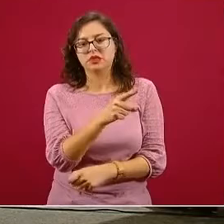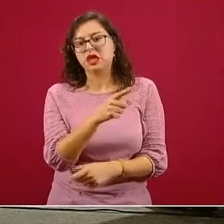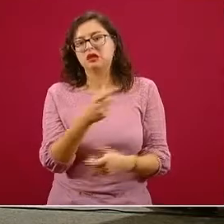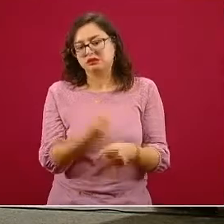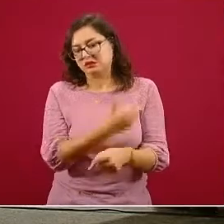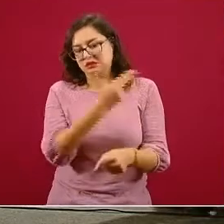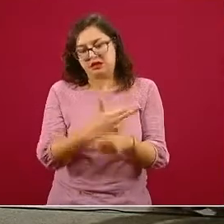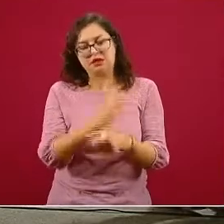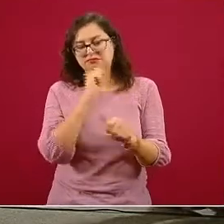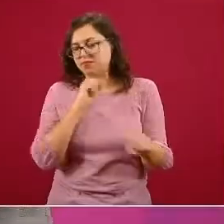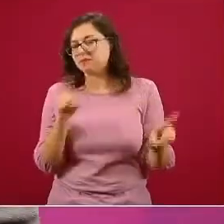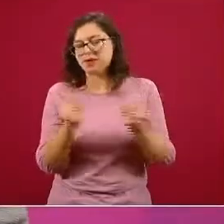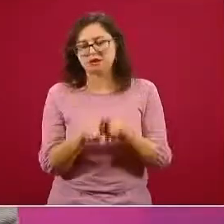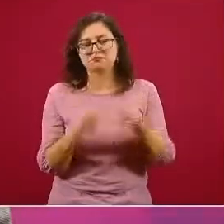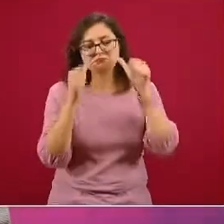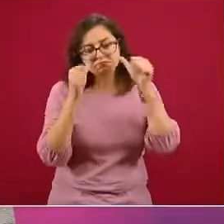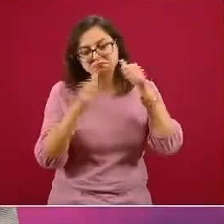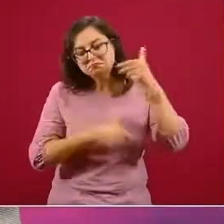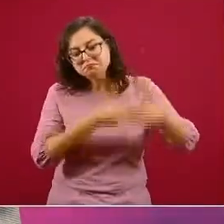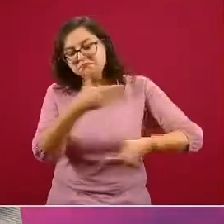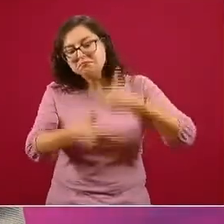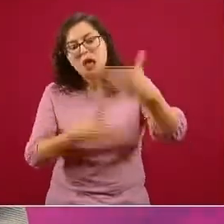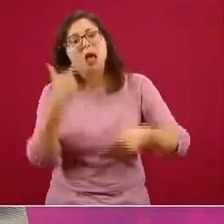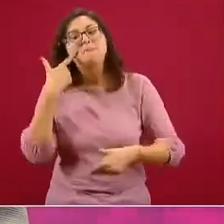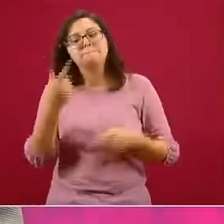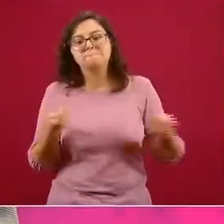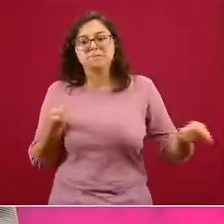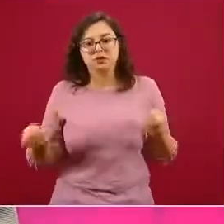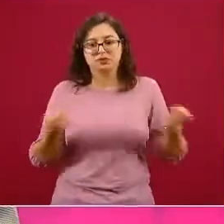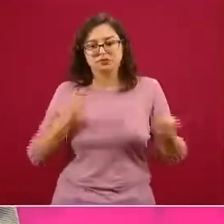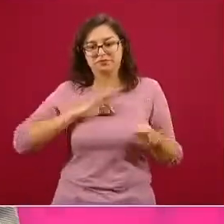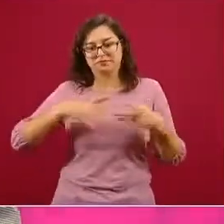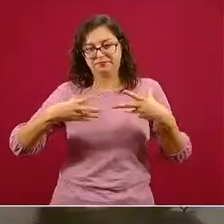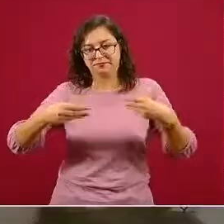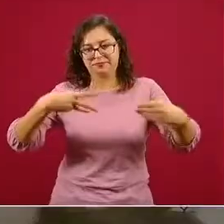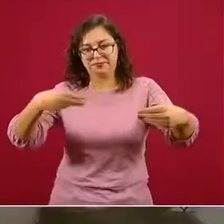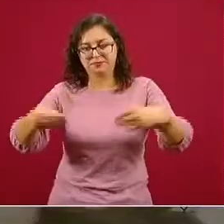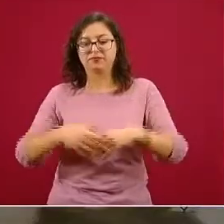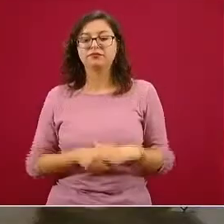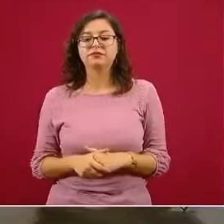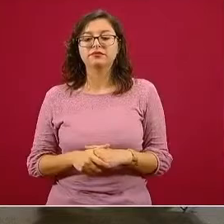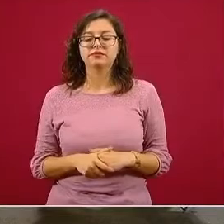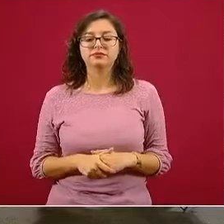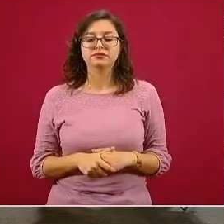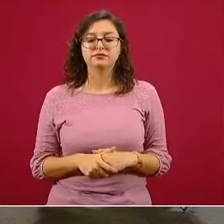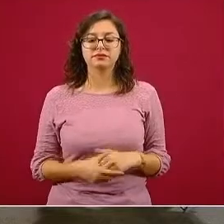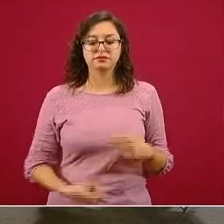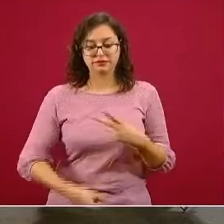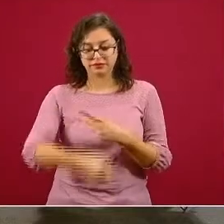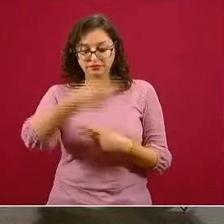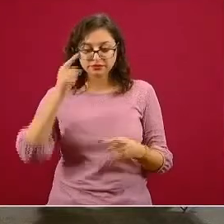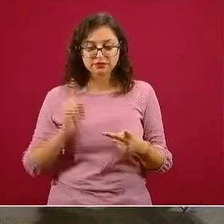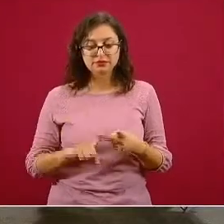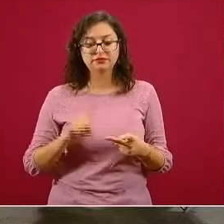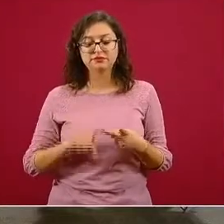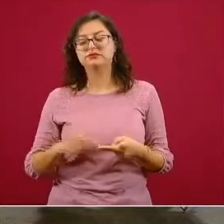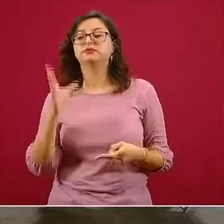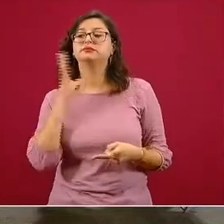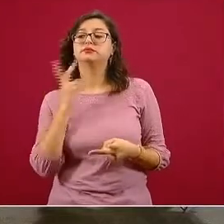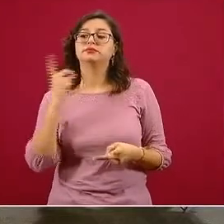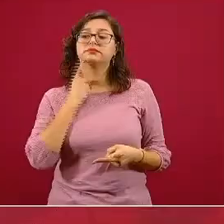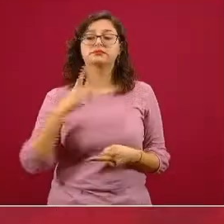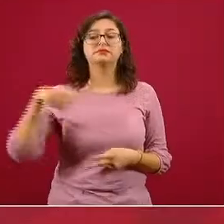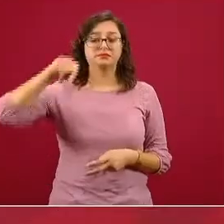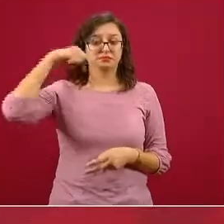y estaremos pendientes a un buen curso en el manejo de la epidemia, como ha venido ocurriendo. Sobre el Congreso del Estado de